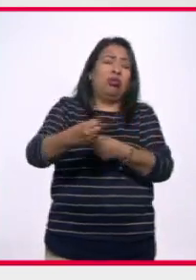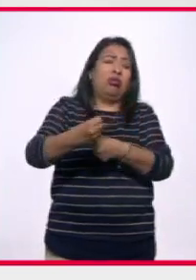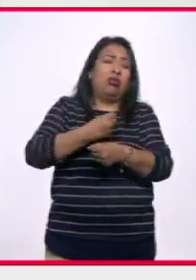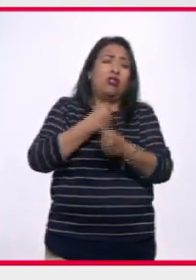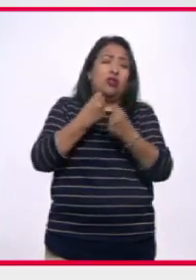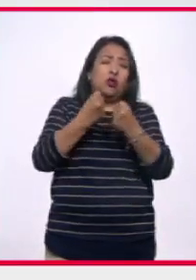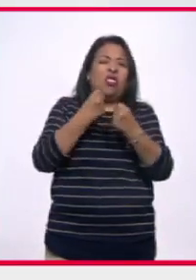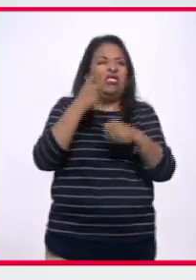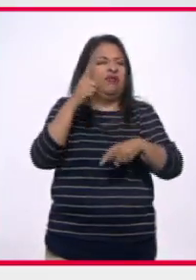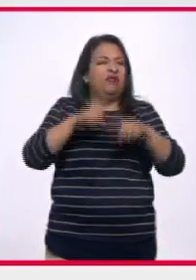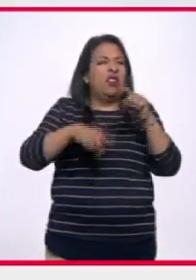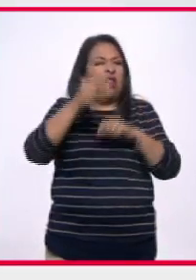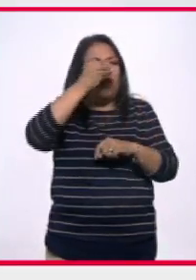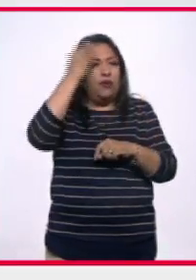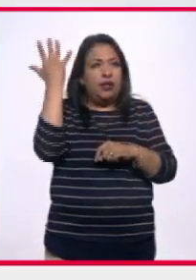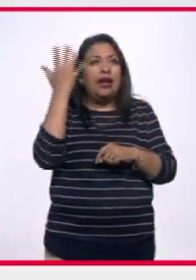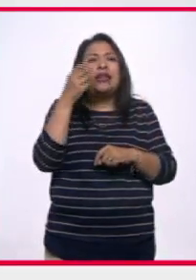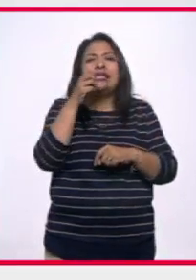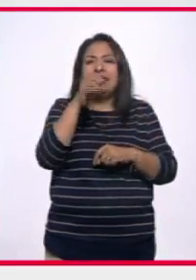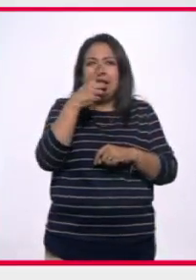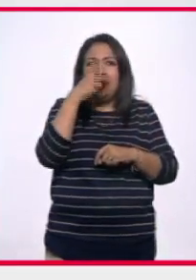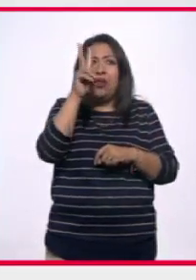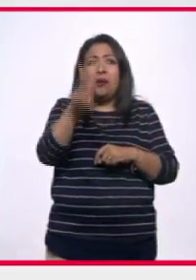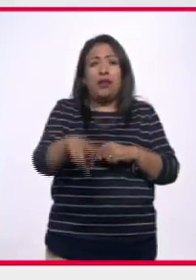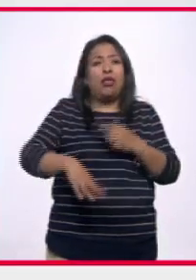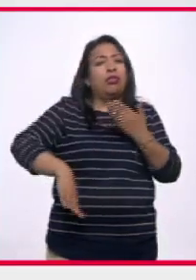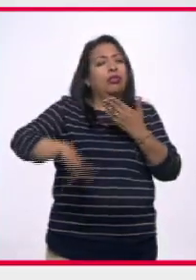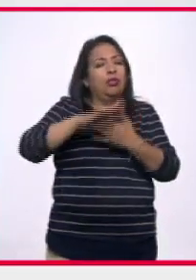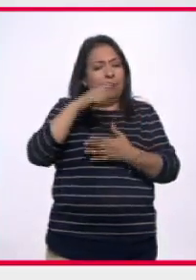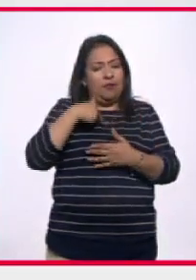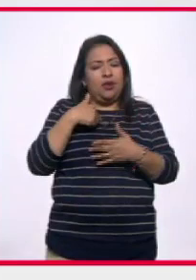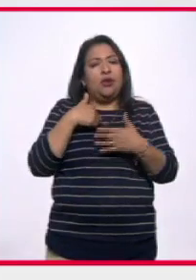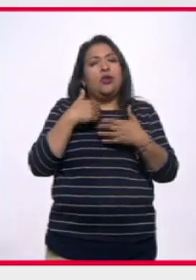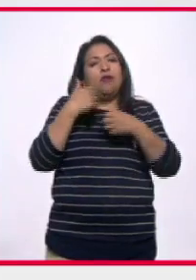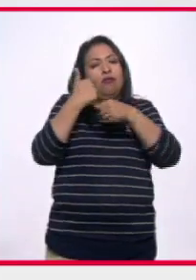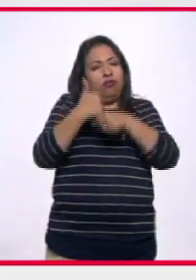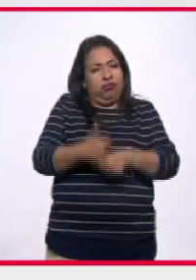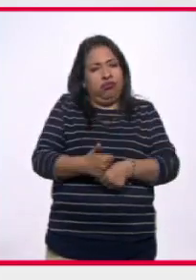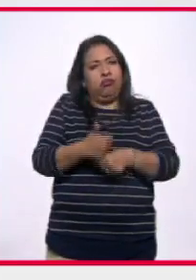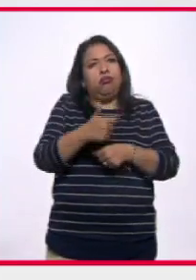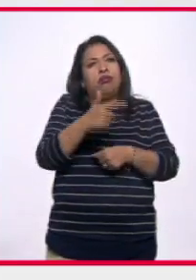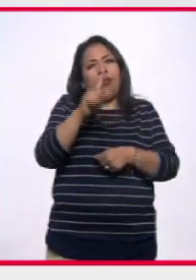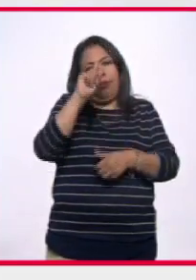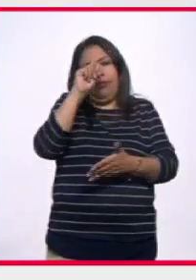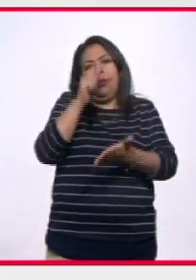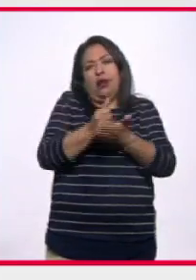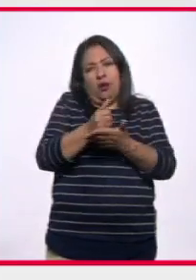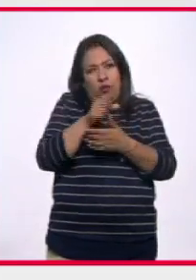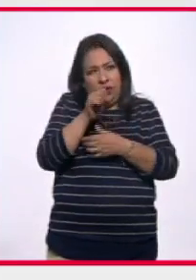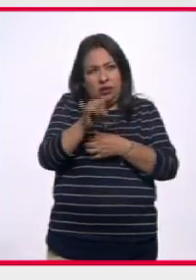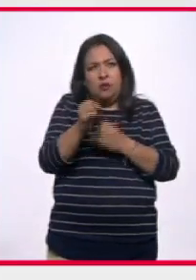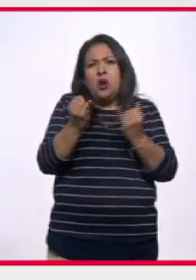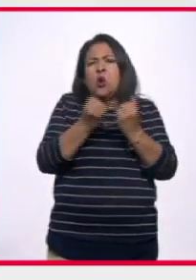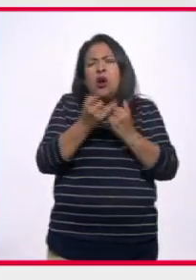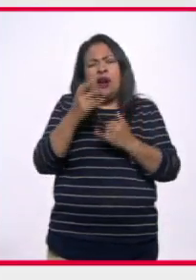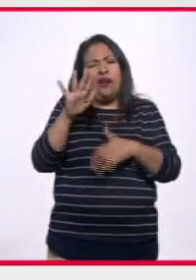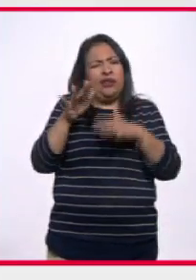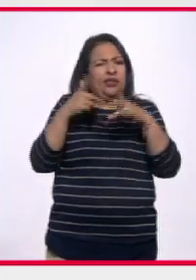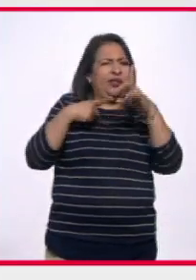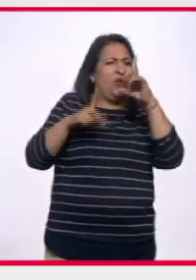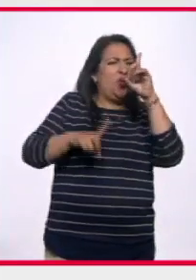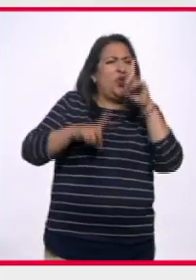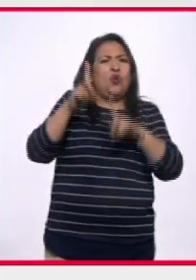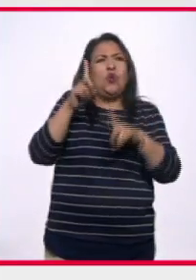entonces de alguna forma si estoy diciendo que me hizo un daño irreparable que me marcó pero al mismo tiempo también lo pongo en duda porque